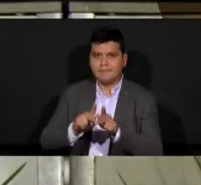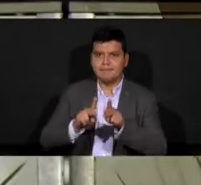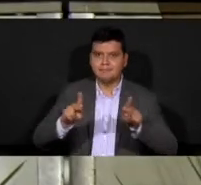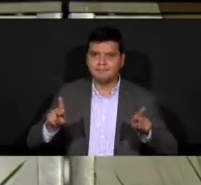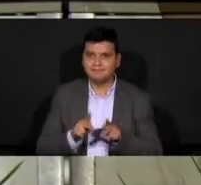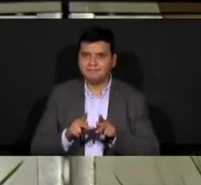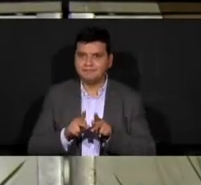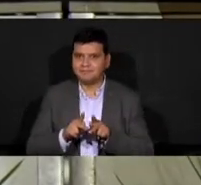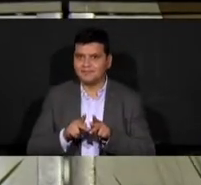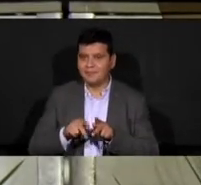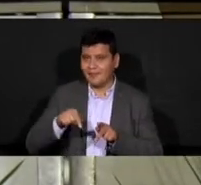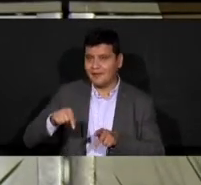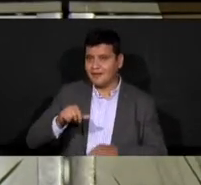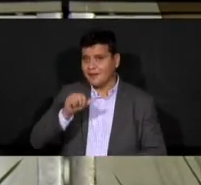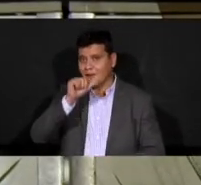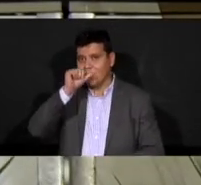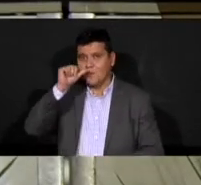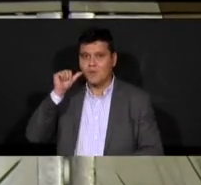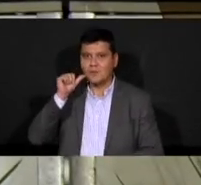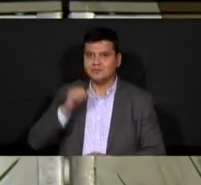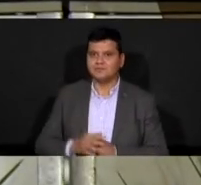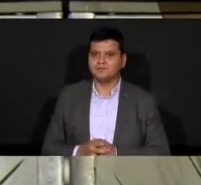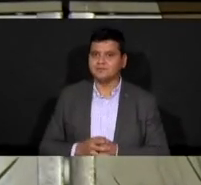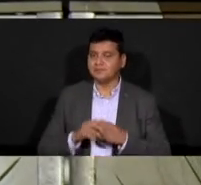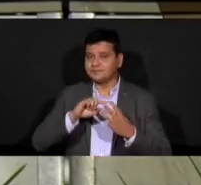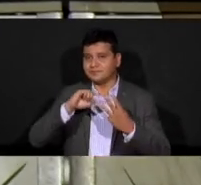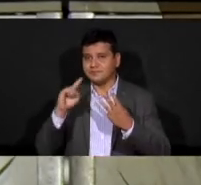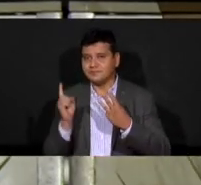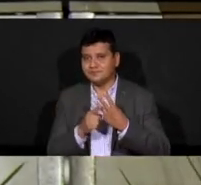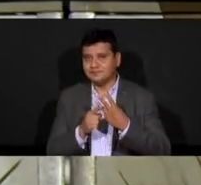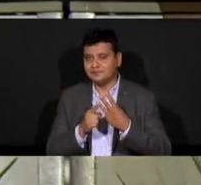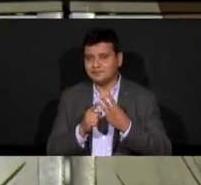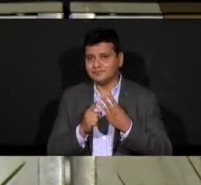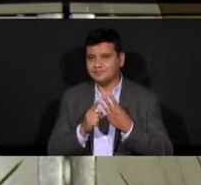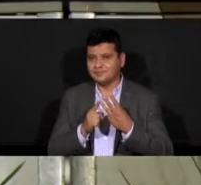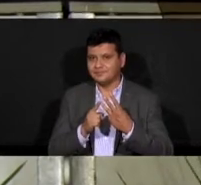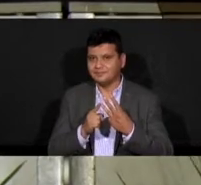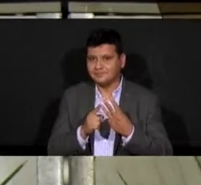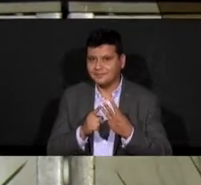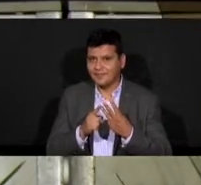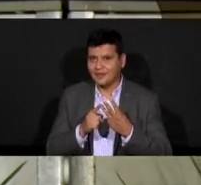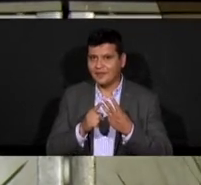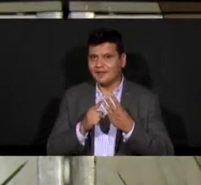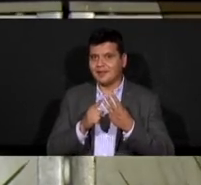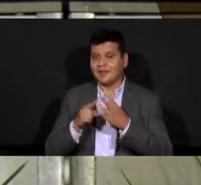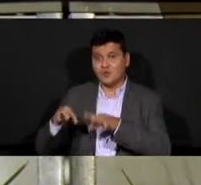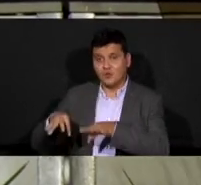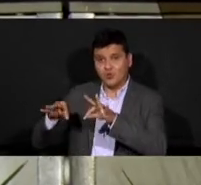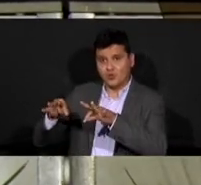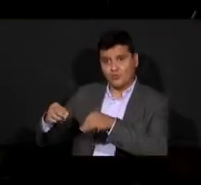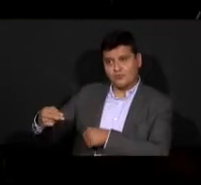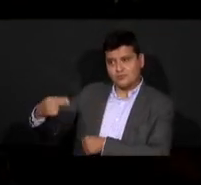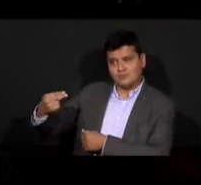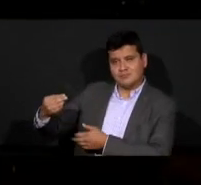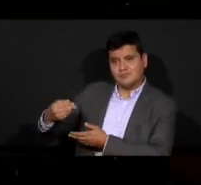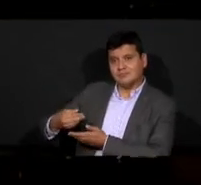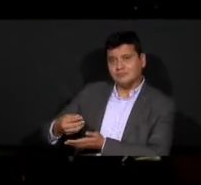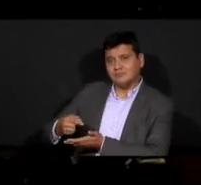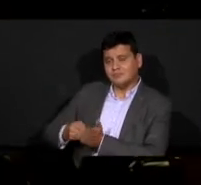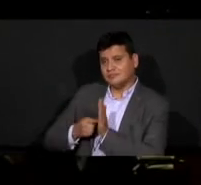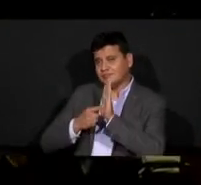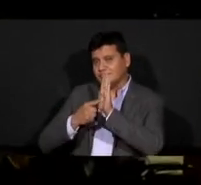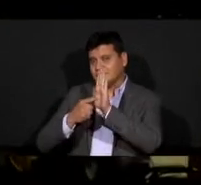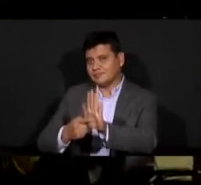Mexicanidad. Número 3, nombramiento de la Comisión Especial de Cortesía que introducirá al